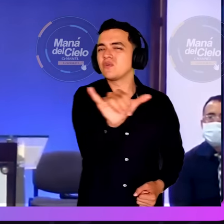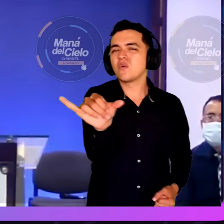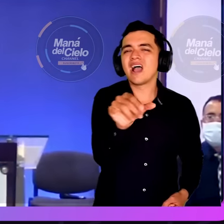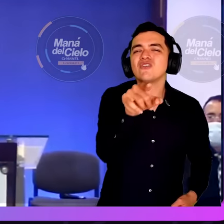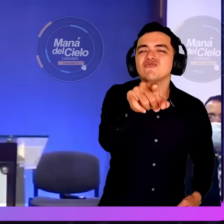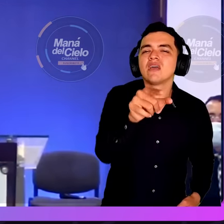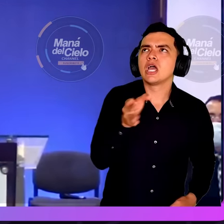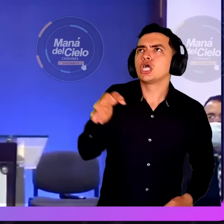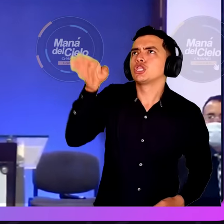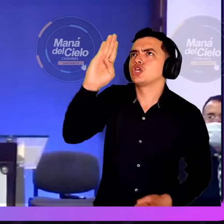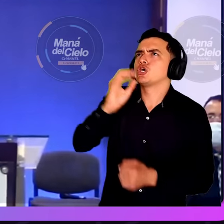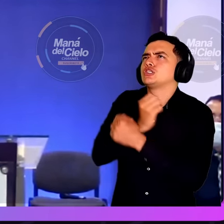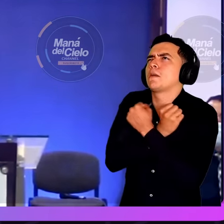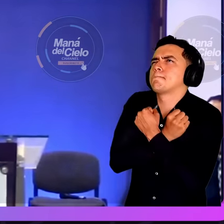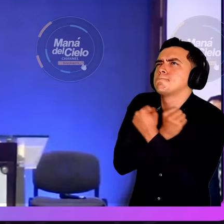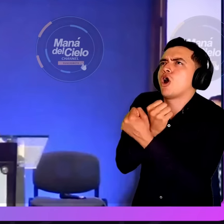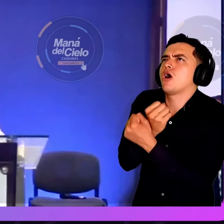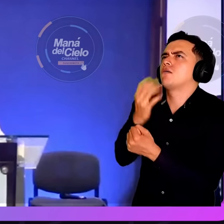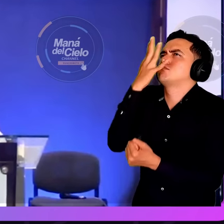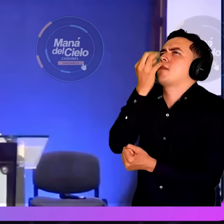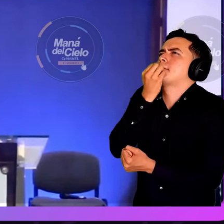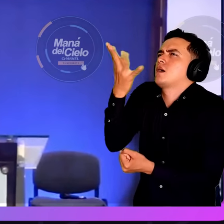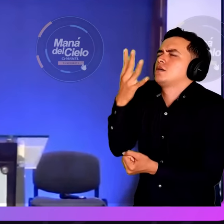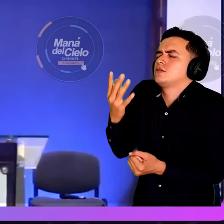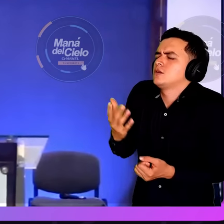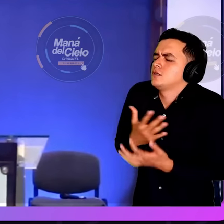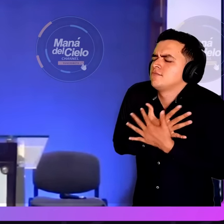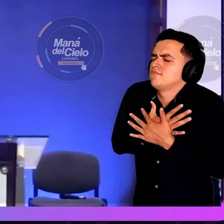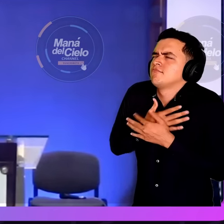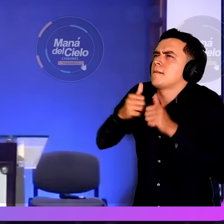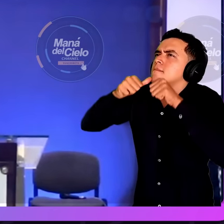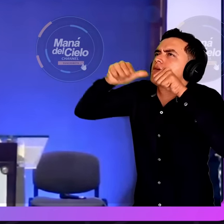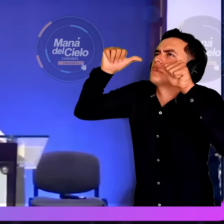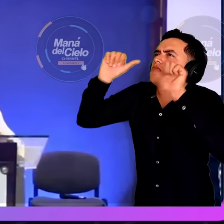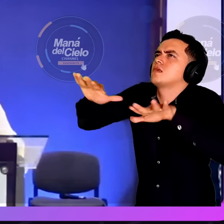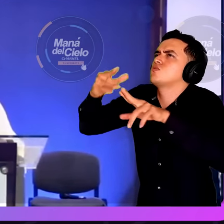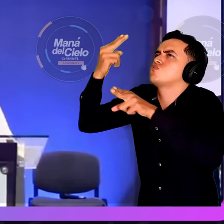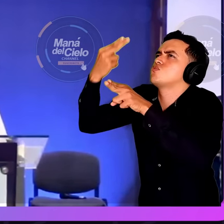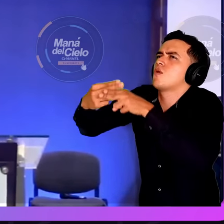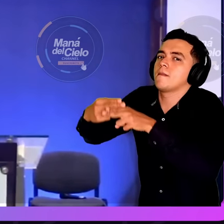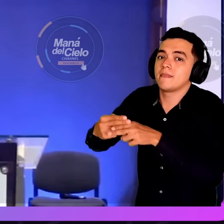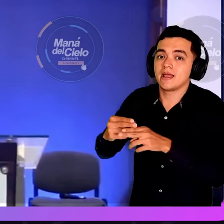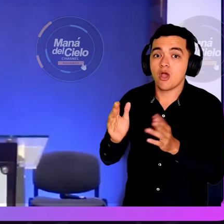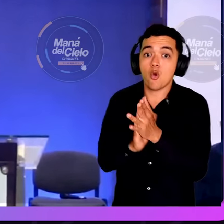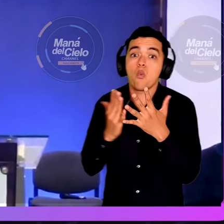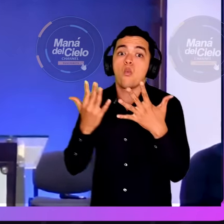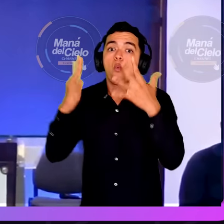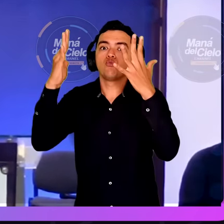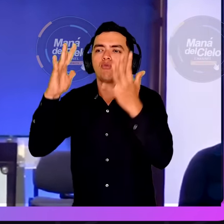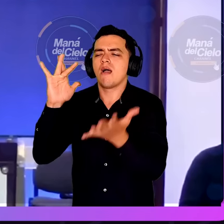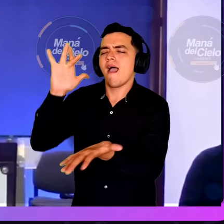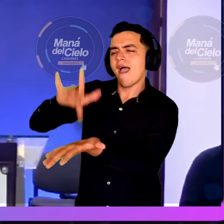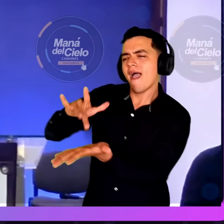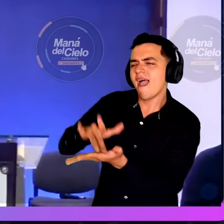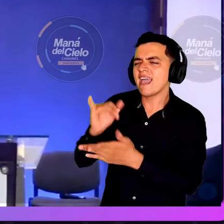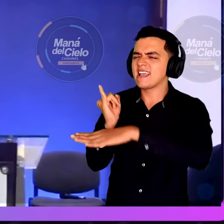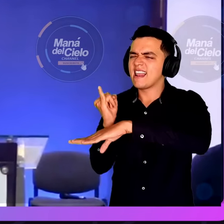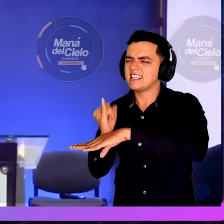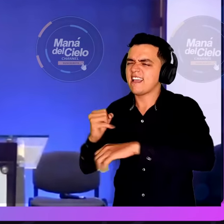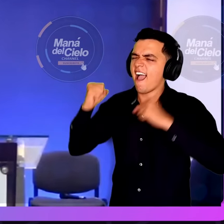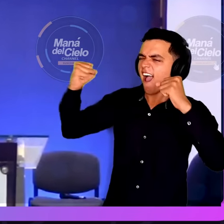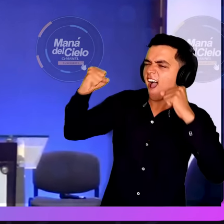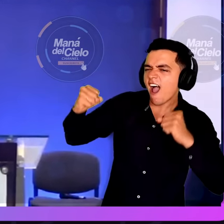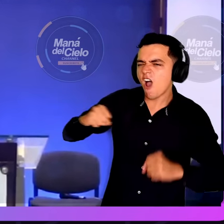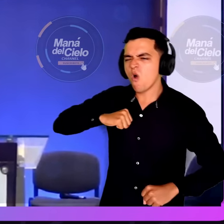me he de ensuciar, ya me he quitado la ropa. Entonces, primero está diciendo que lo ama, que mi corazón, pero después, ¿y cuántas veces